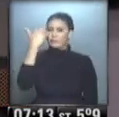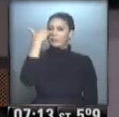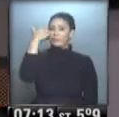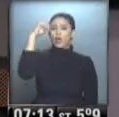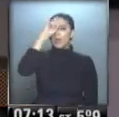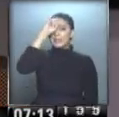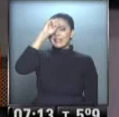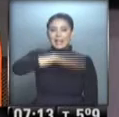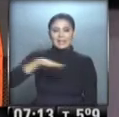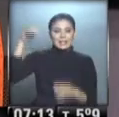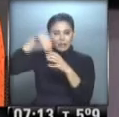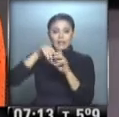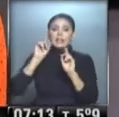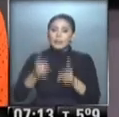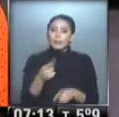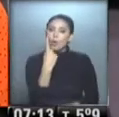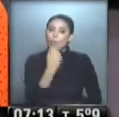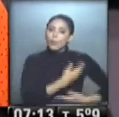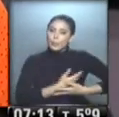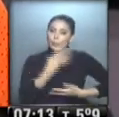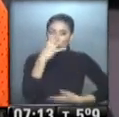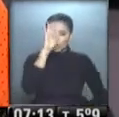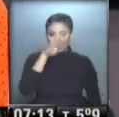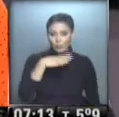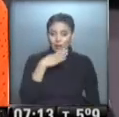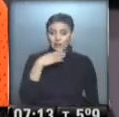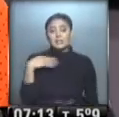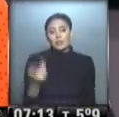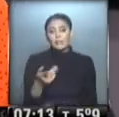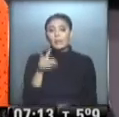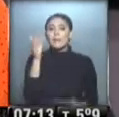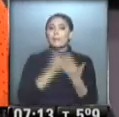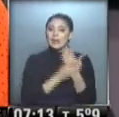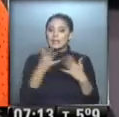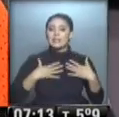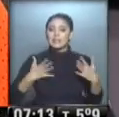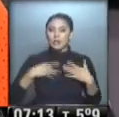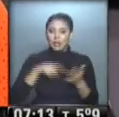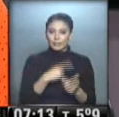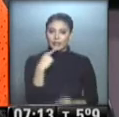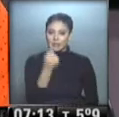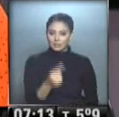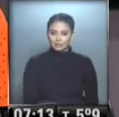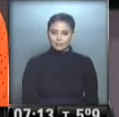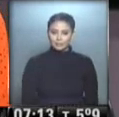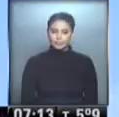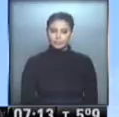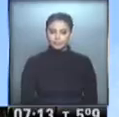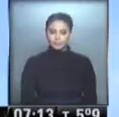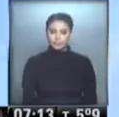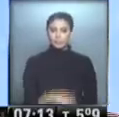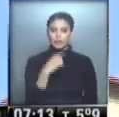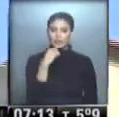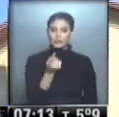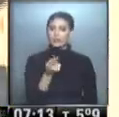Gutiérrez, entre ellos un bebé de 4 meses, y las respuestas que dio la ministra de Salud porteña. ¿Quién se da